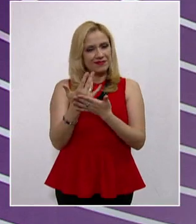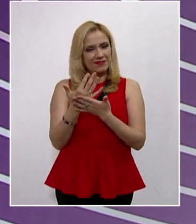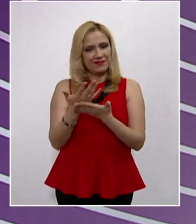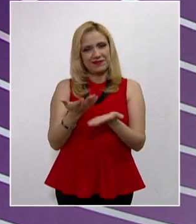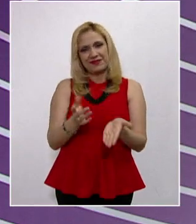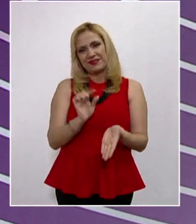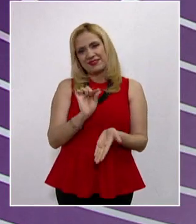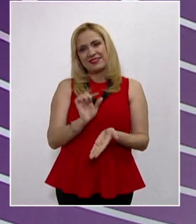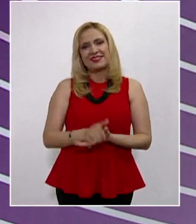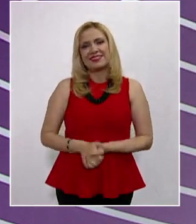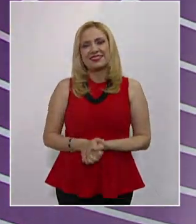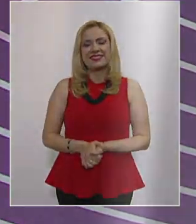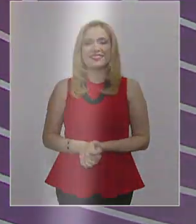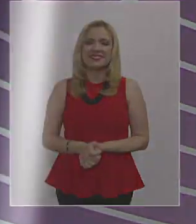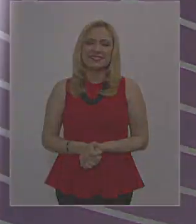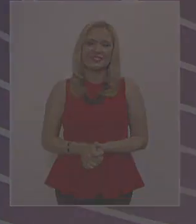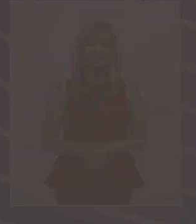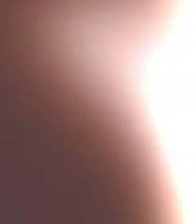de una pausa.